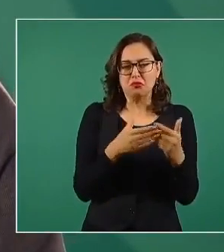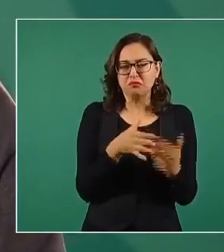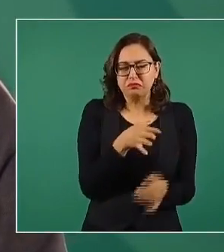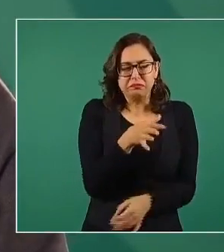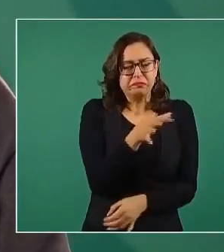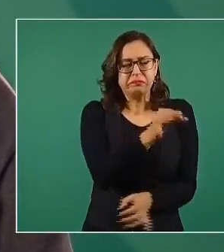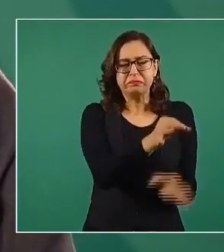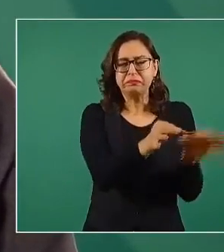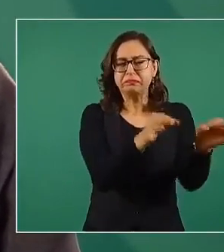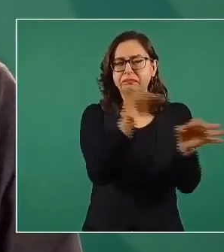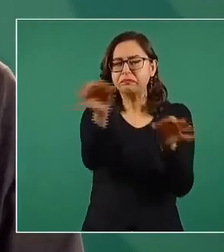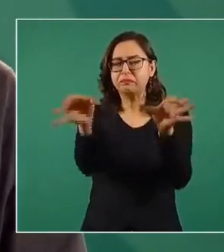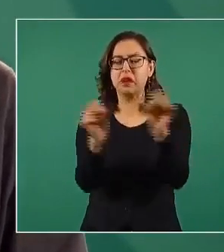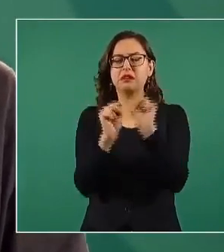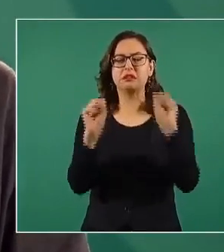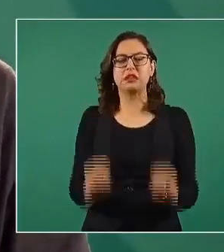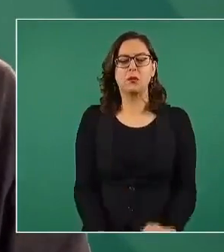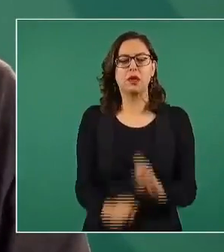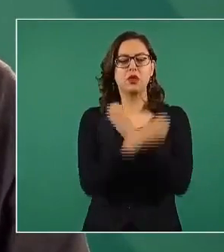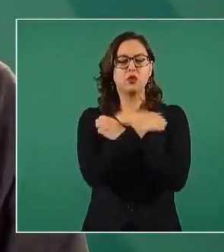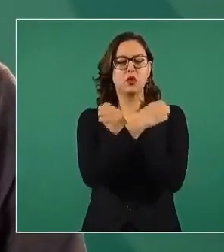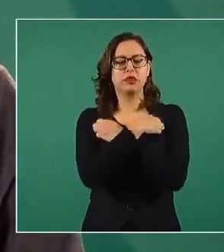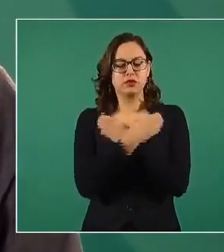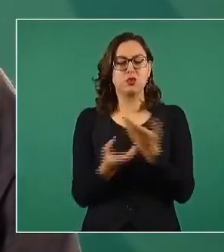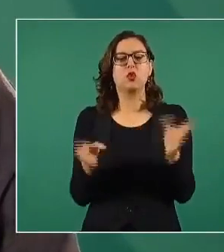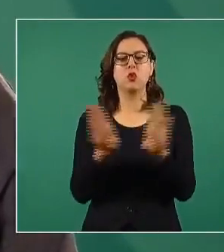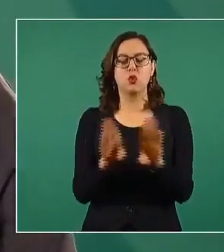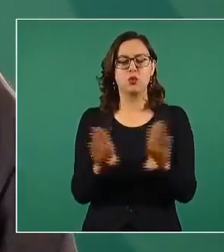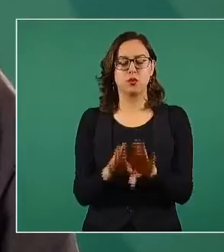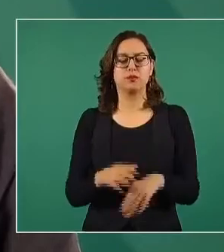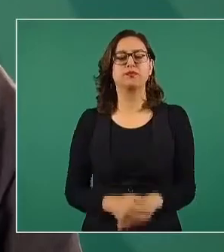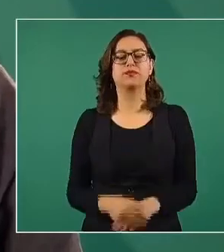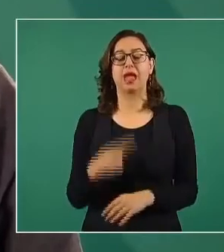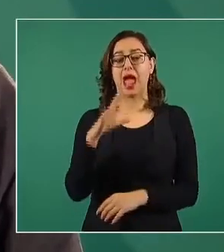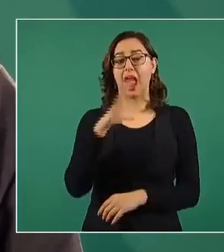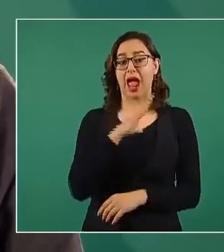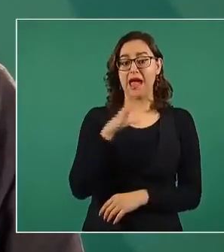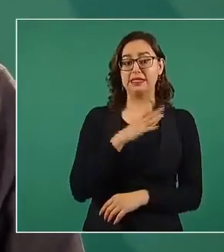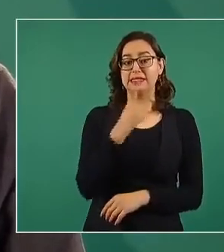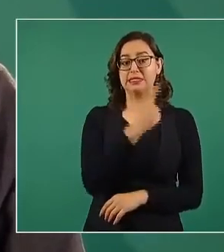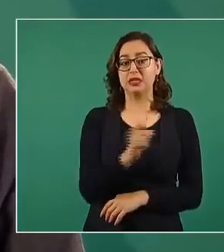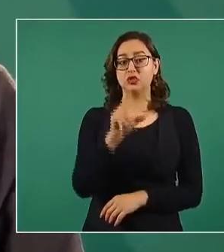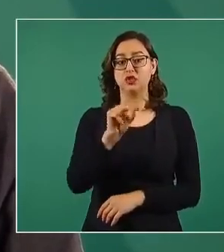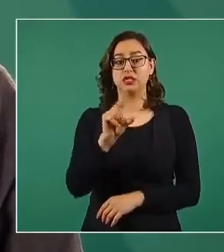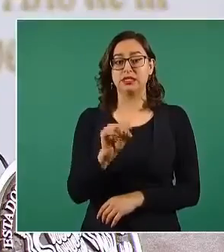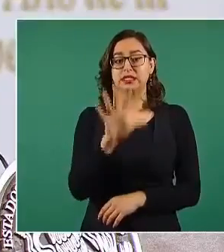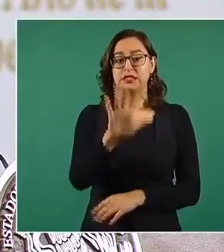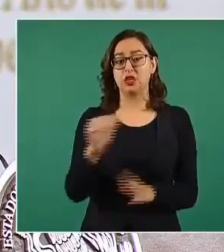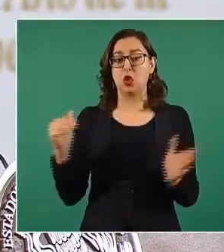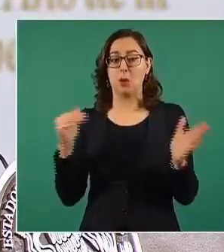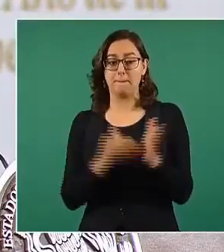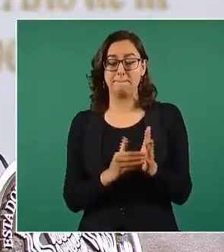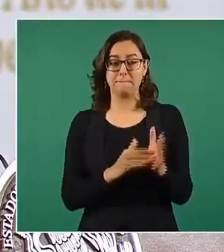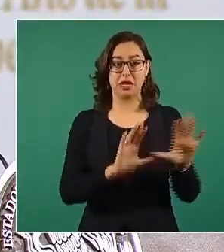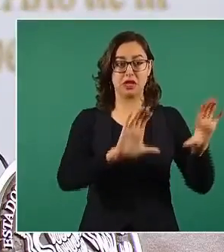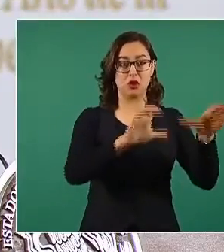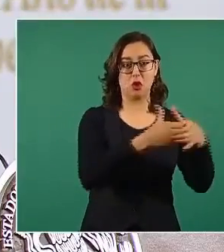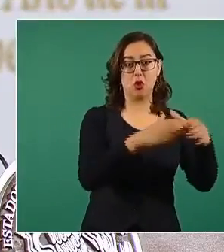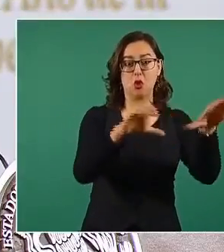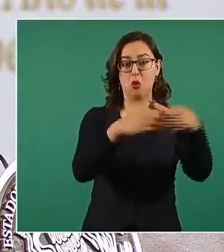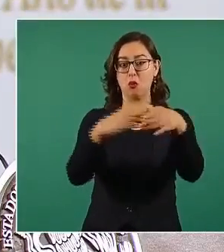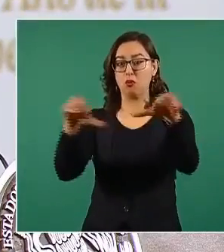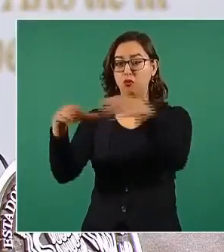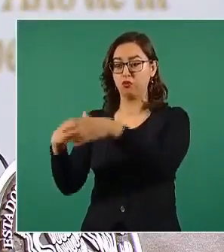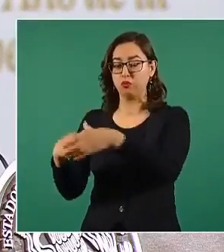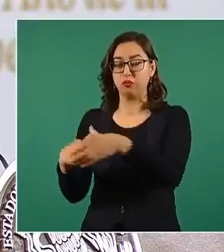75% de las 185 mil comunidades en México tiene